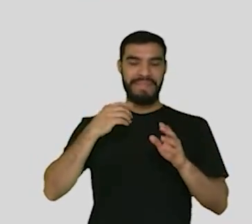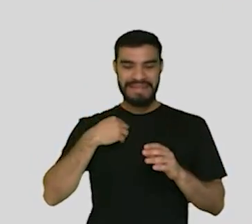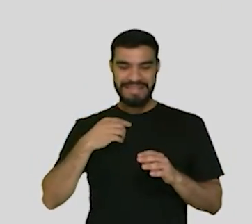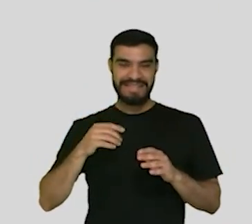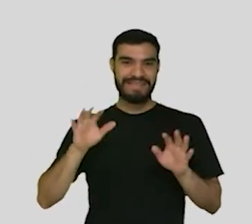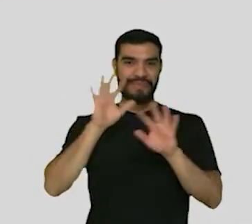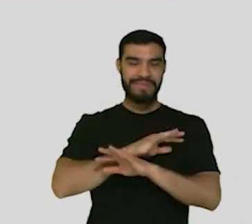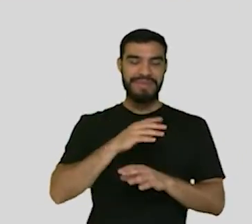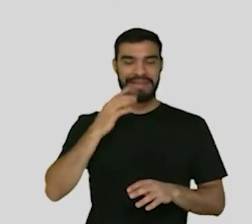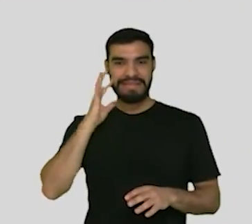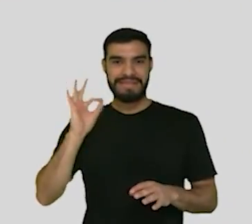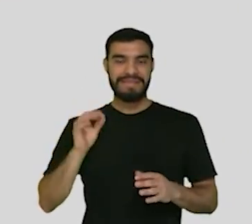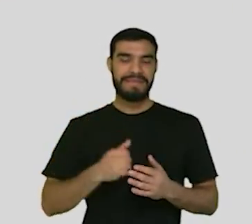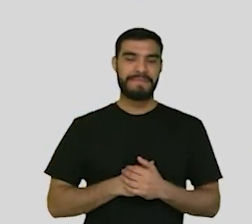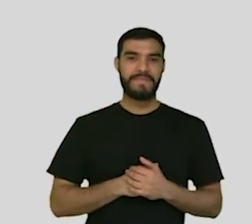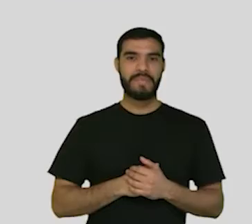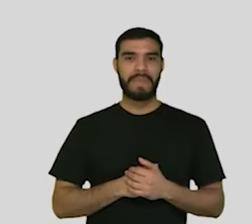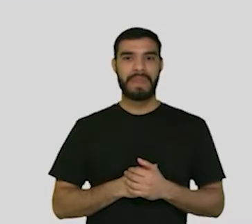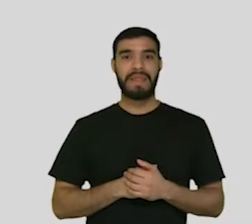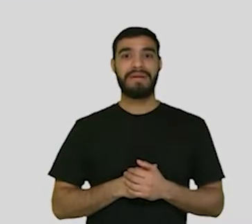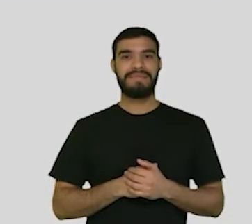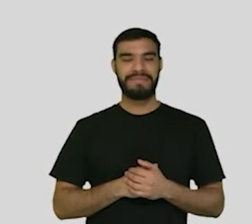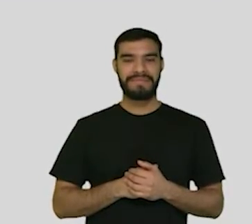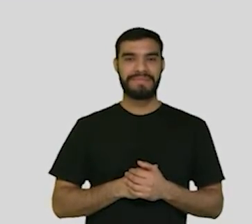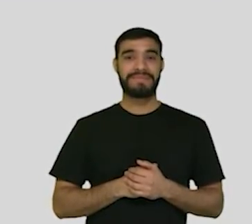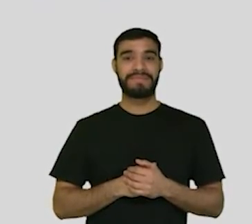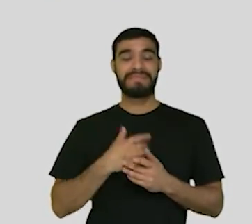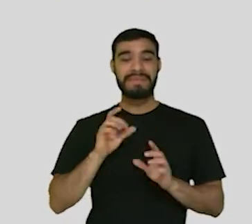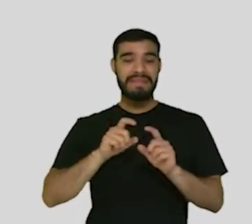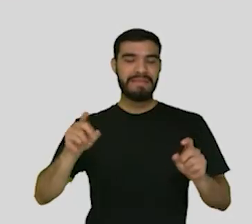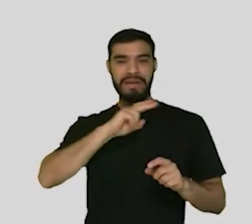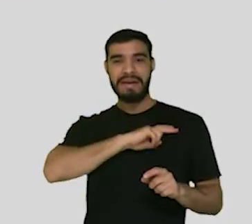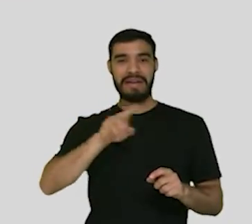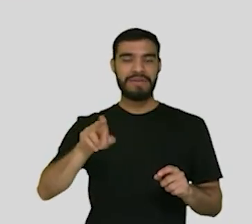Ay, sí. Entonces, ¿qué estaba diciendo? No, lo de las religiones.